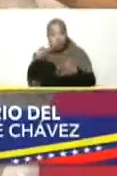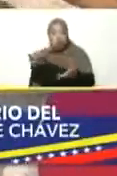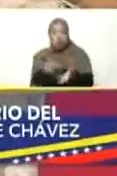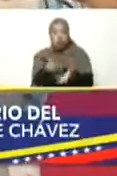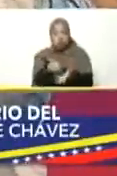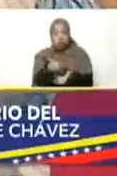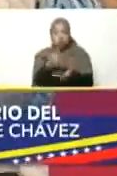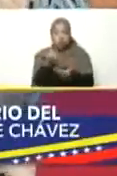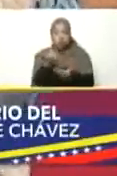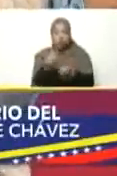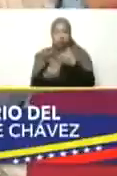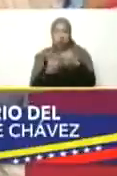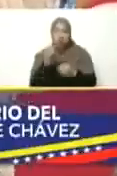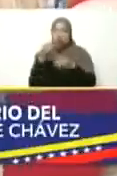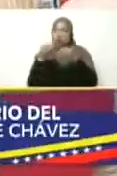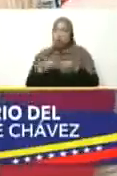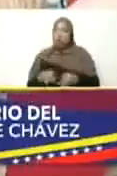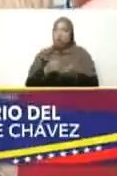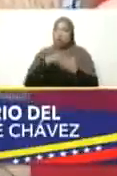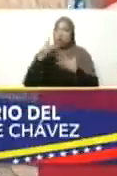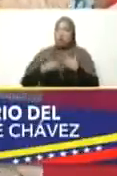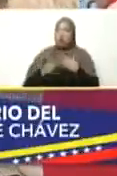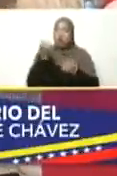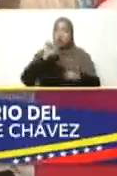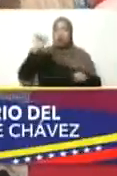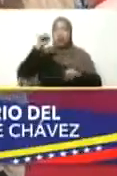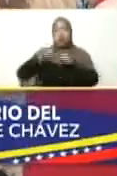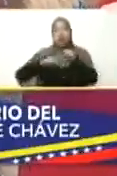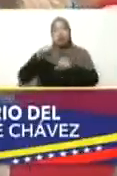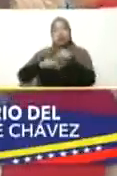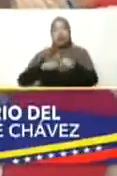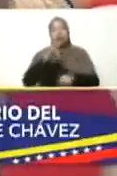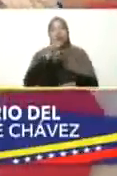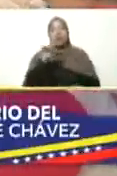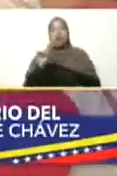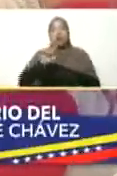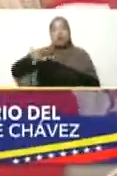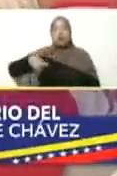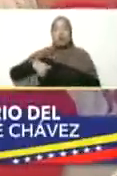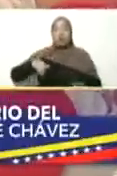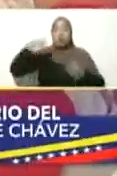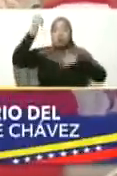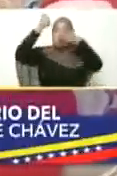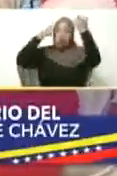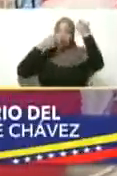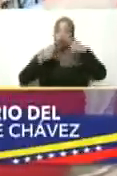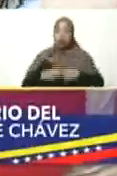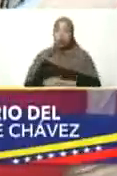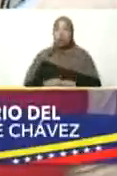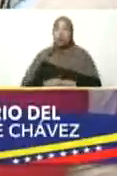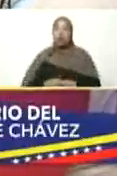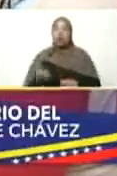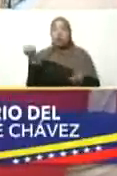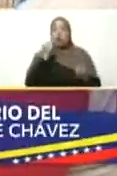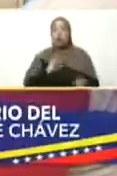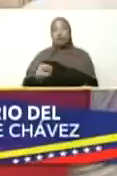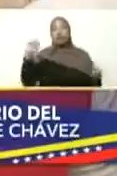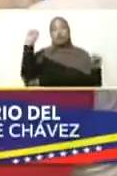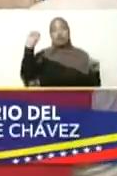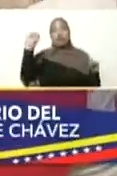eje del socialismo bolivariano del siglo XXI, fundado por nuestro comandante Chávez, es el